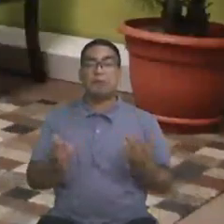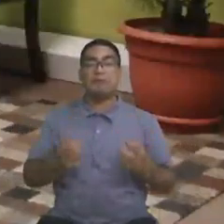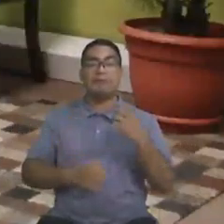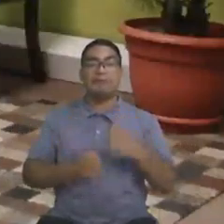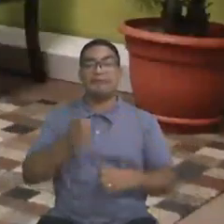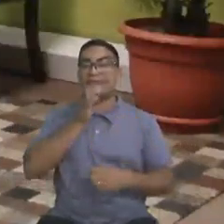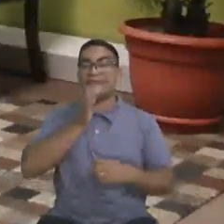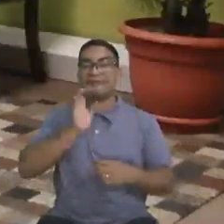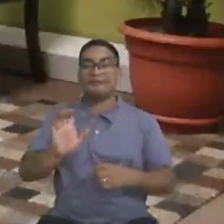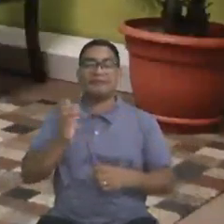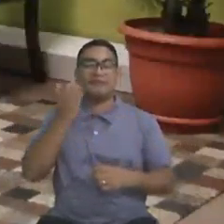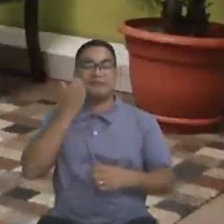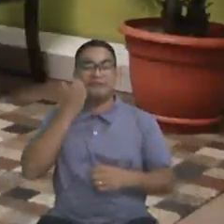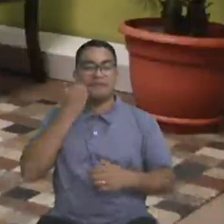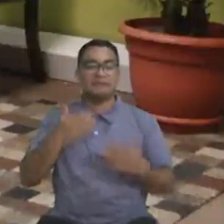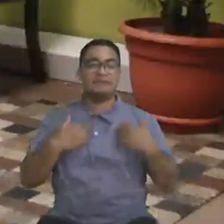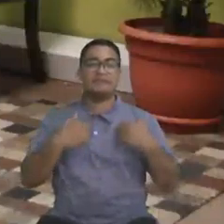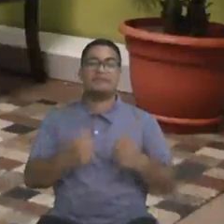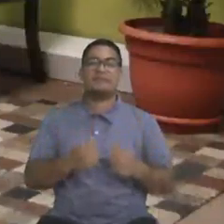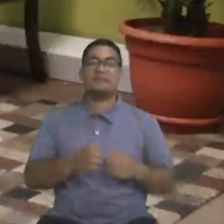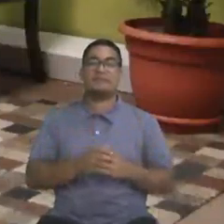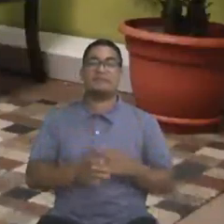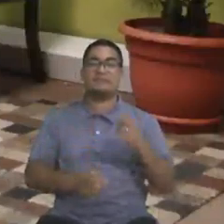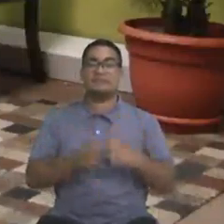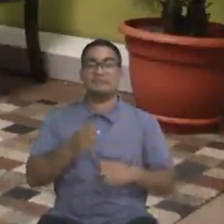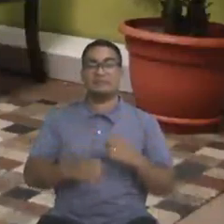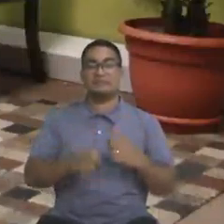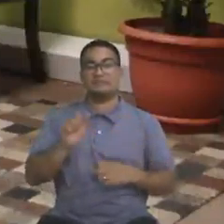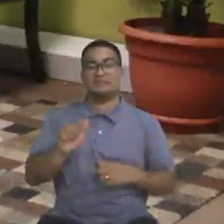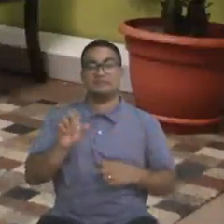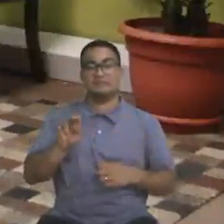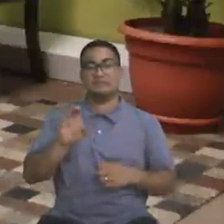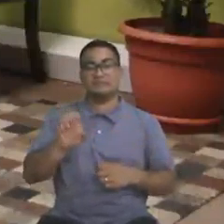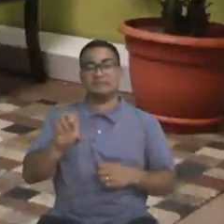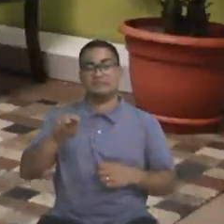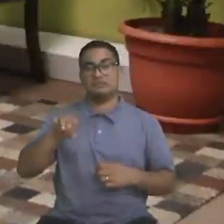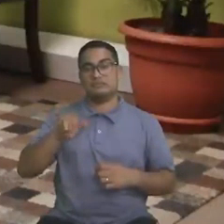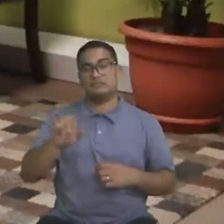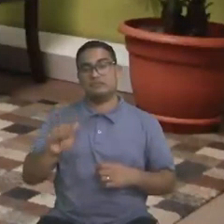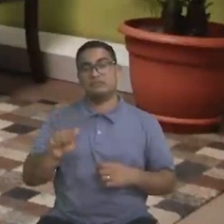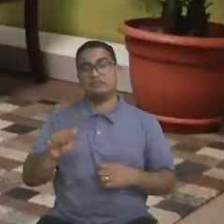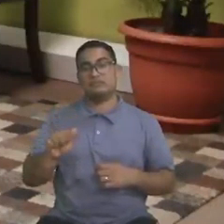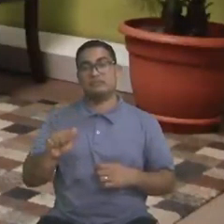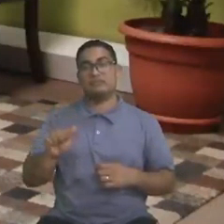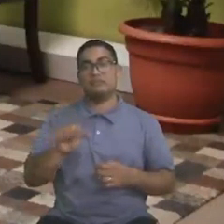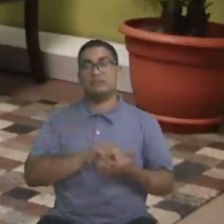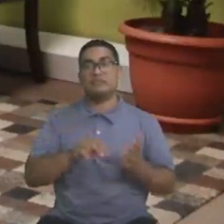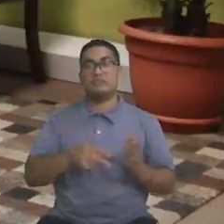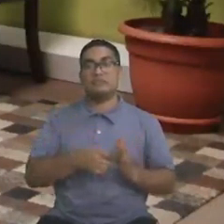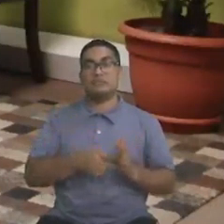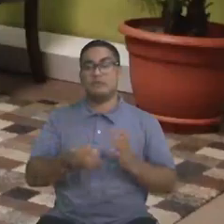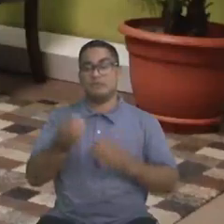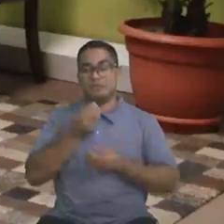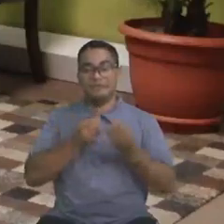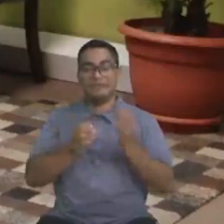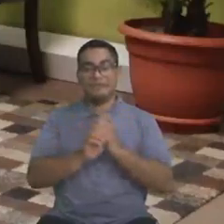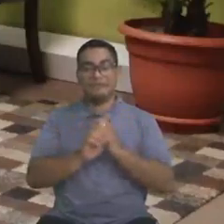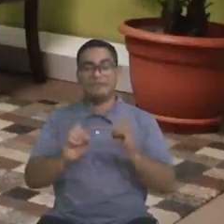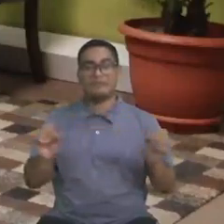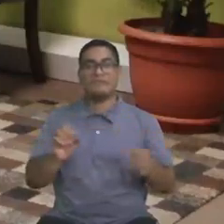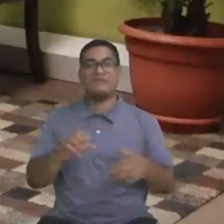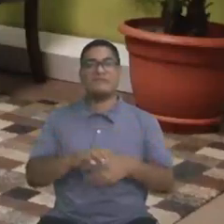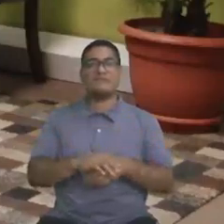sea, polvo, lo famoso. Tan. Ya lo mencionó, no lo iba a mencionar, pero bueno. O sea, no aportan ningún nutriente,